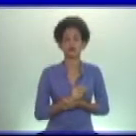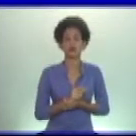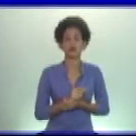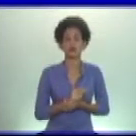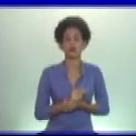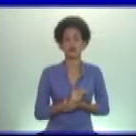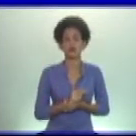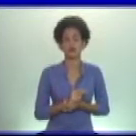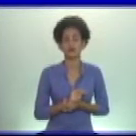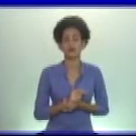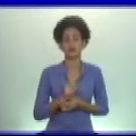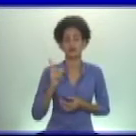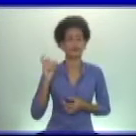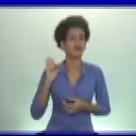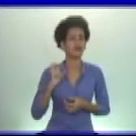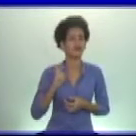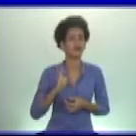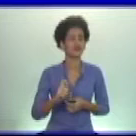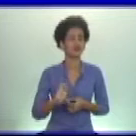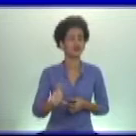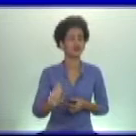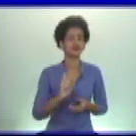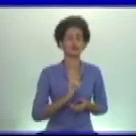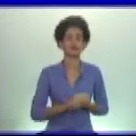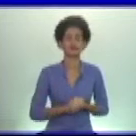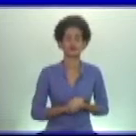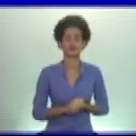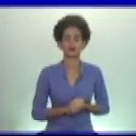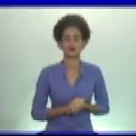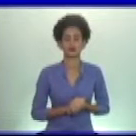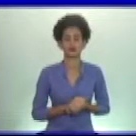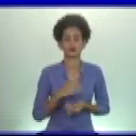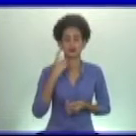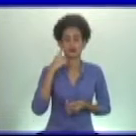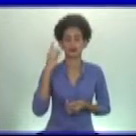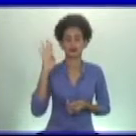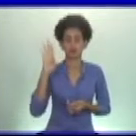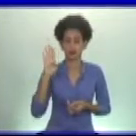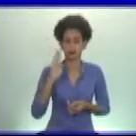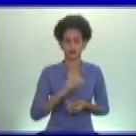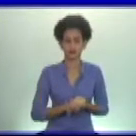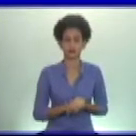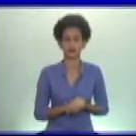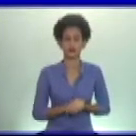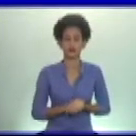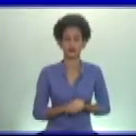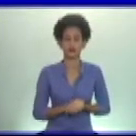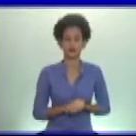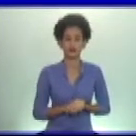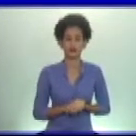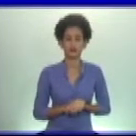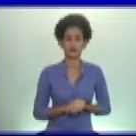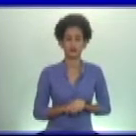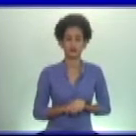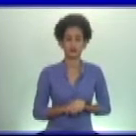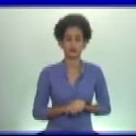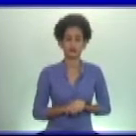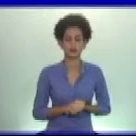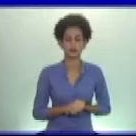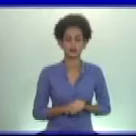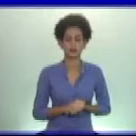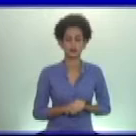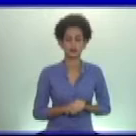es infinito. Vamos a ver entonces el inciso B. Dice, a cada número natural se le hace corresponder